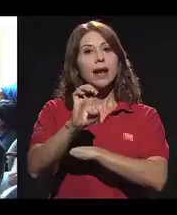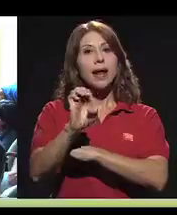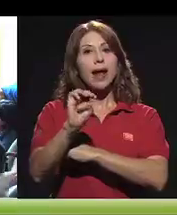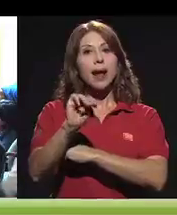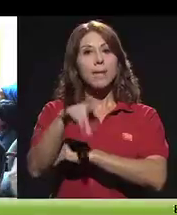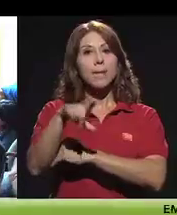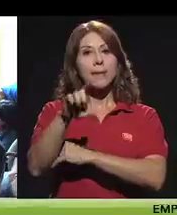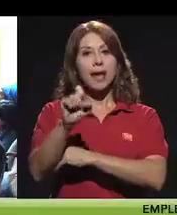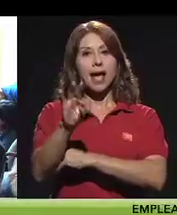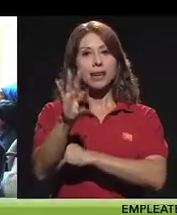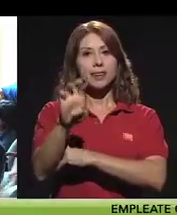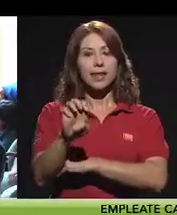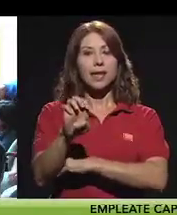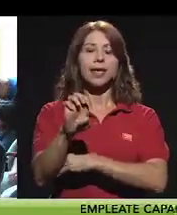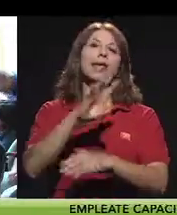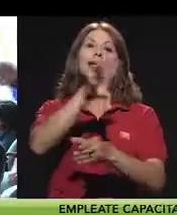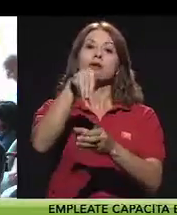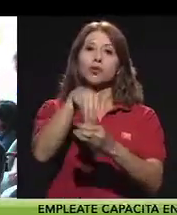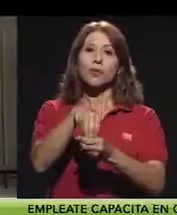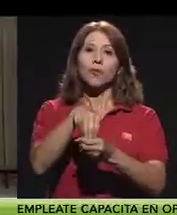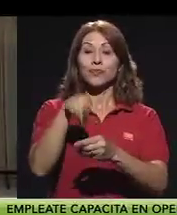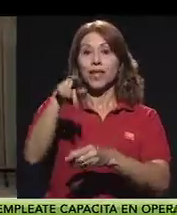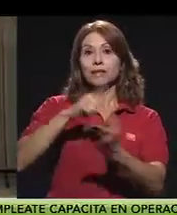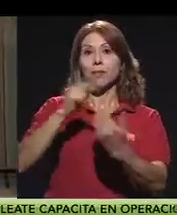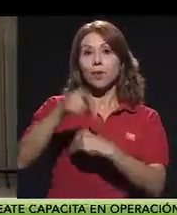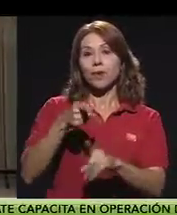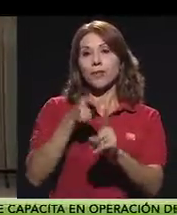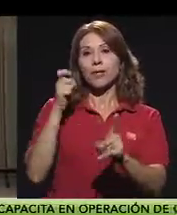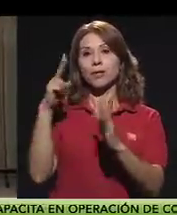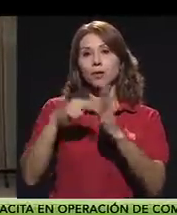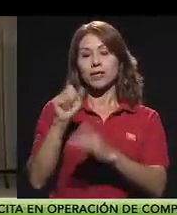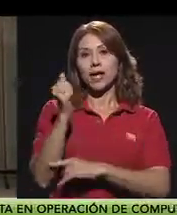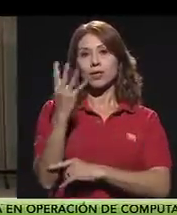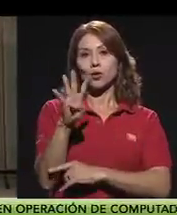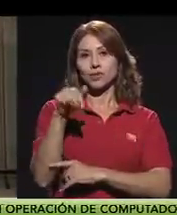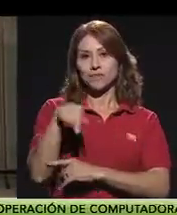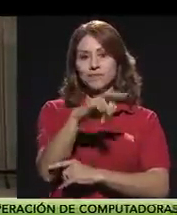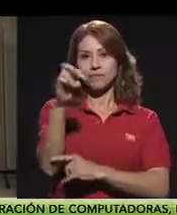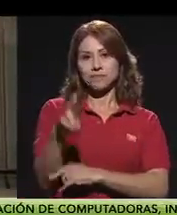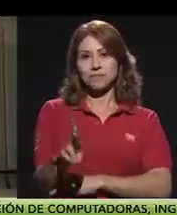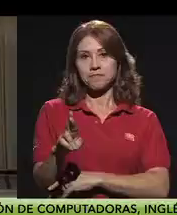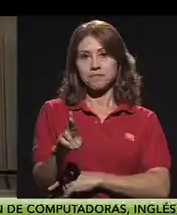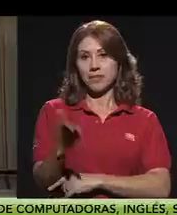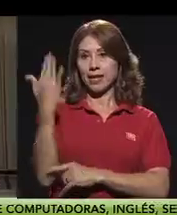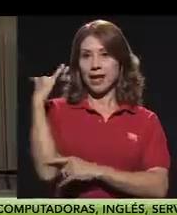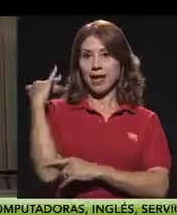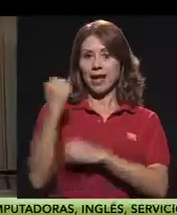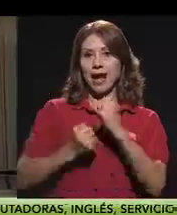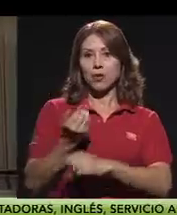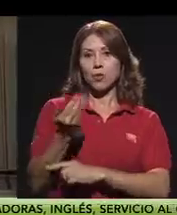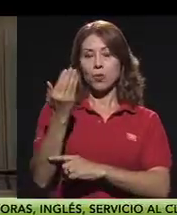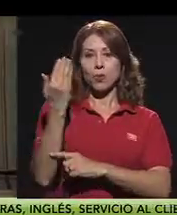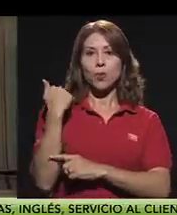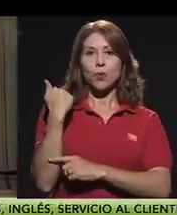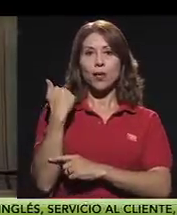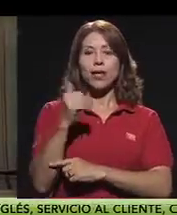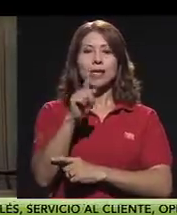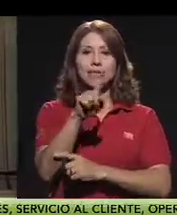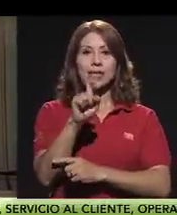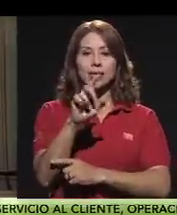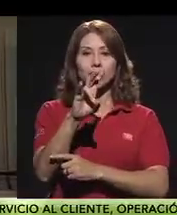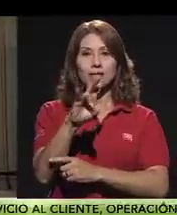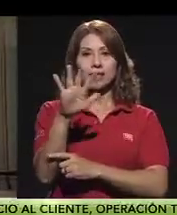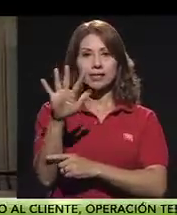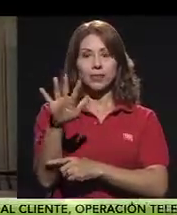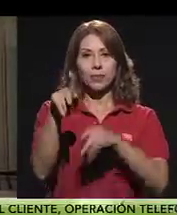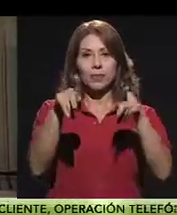Empléate Inclusivo. Este programa opera en el país desde el 2014. En ese año se capacitaron a